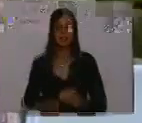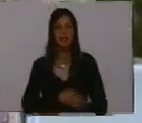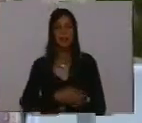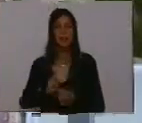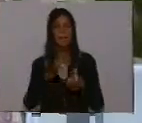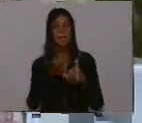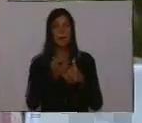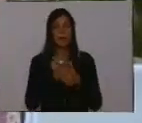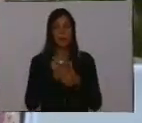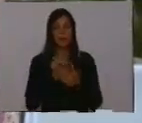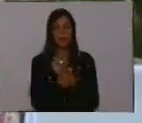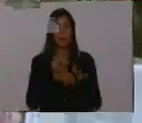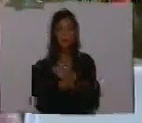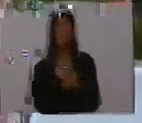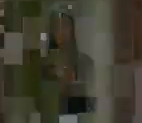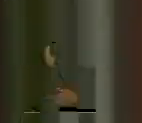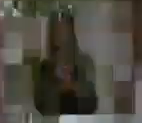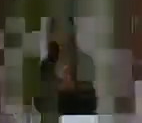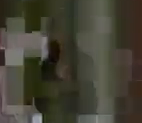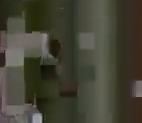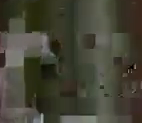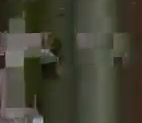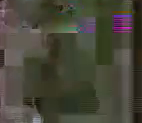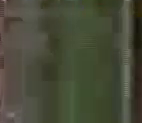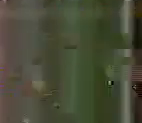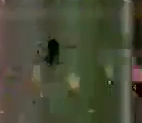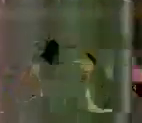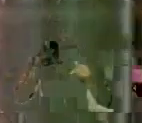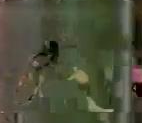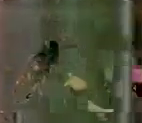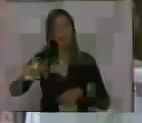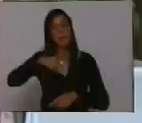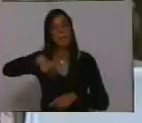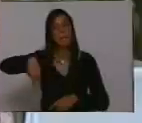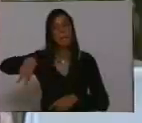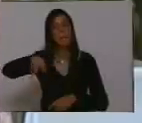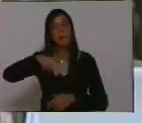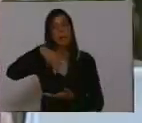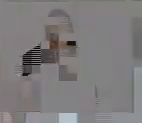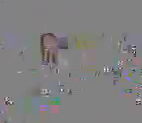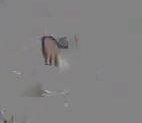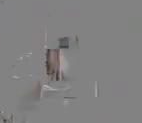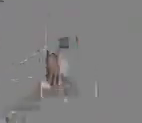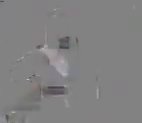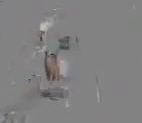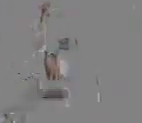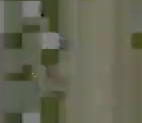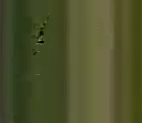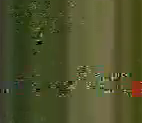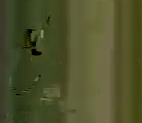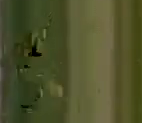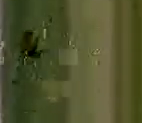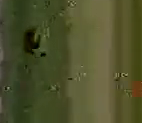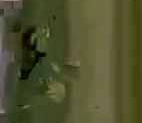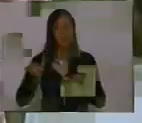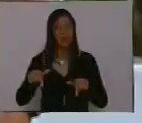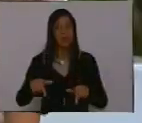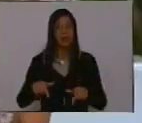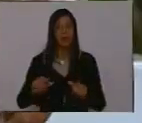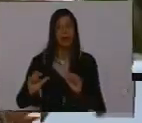Primeramente a todos los jóvenes y las jóvenes que se encuentran en la Plaza Miranda el día de hoy. Quiero comenzar esta